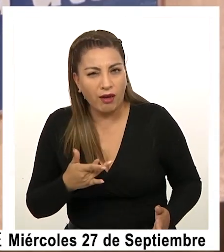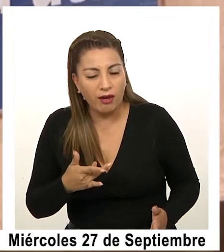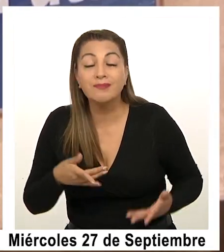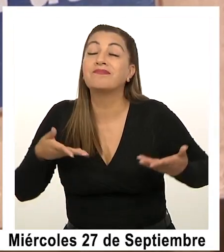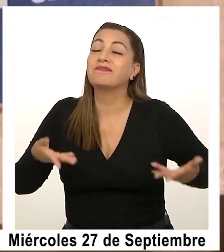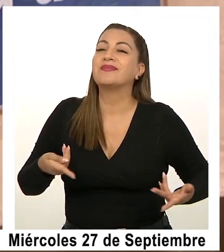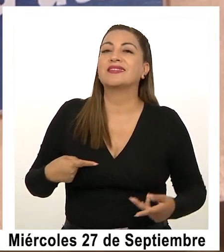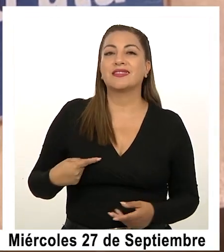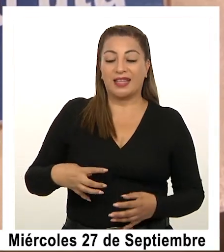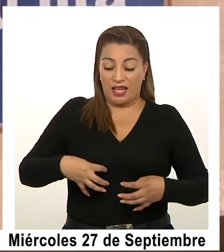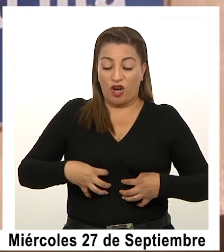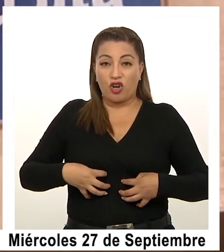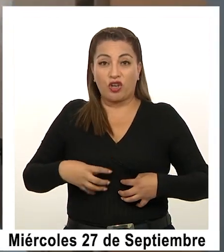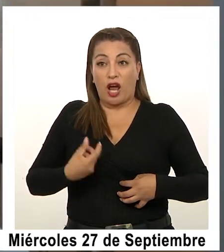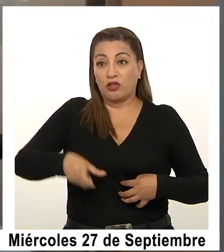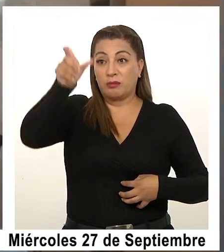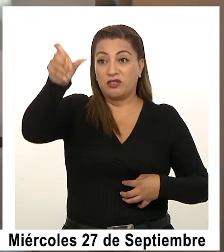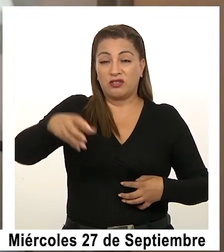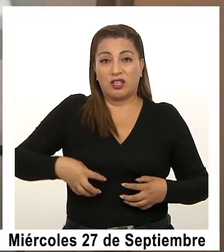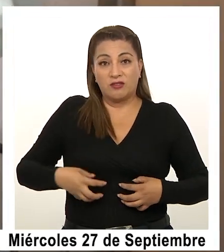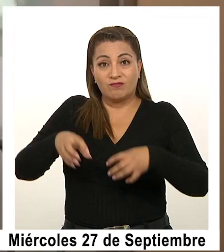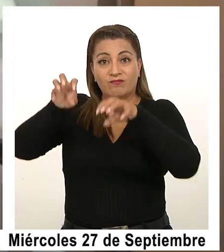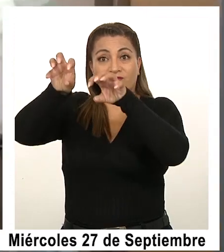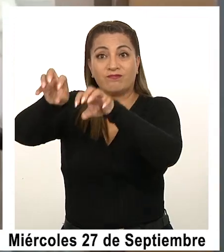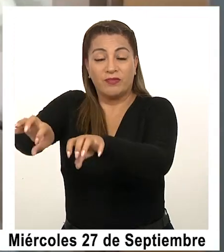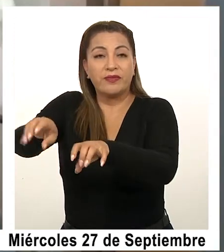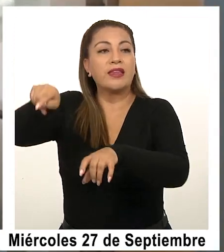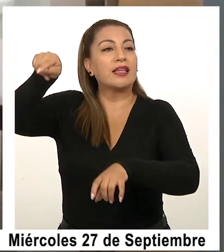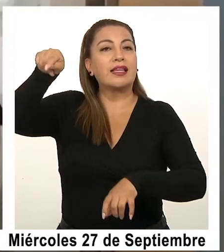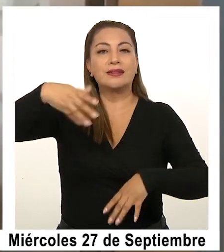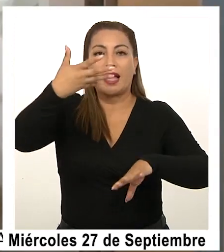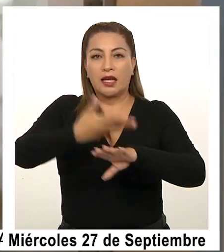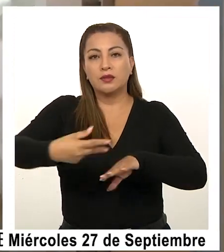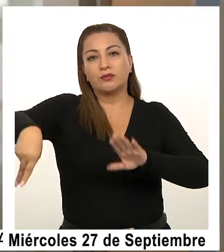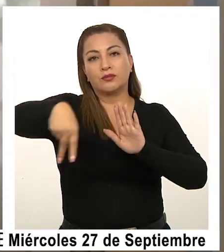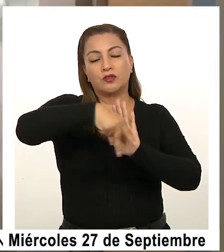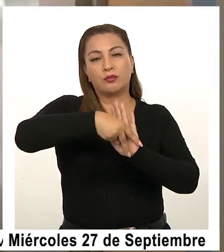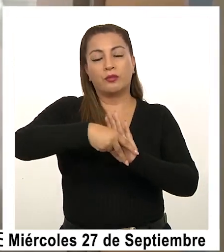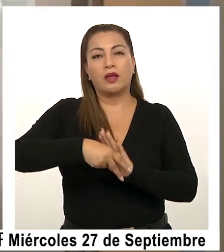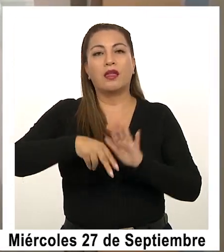El trasplante de órganos sólidos en Chile está normado por la ley